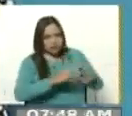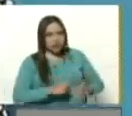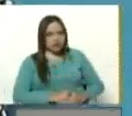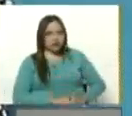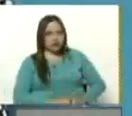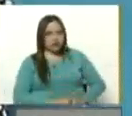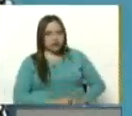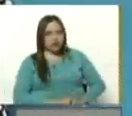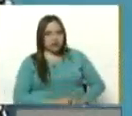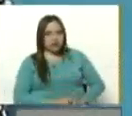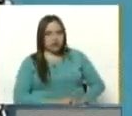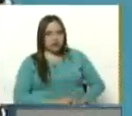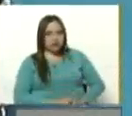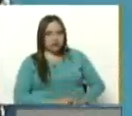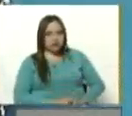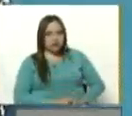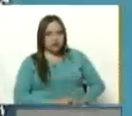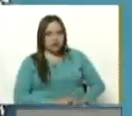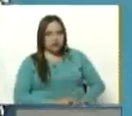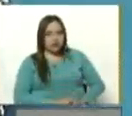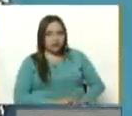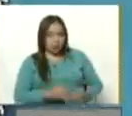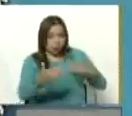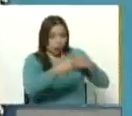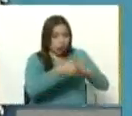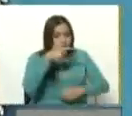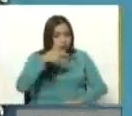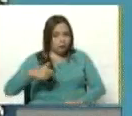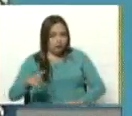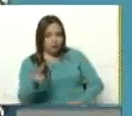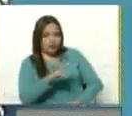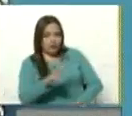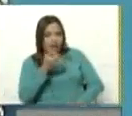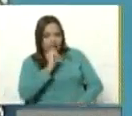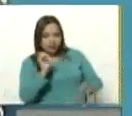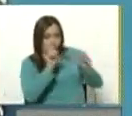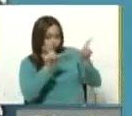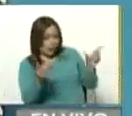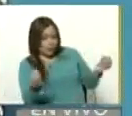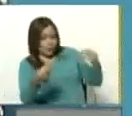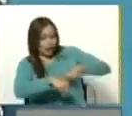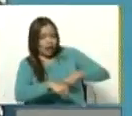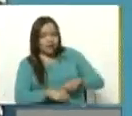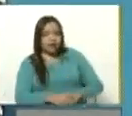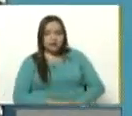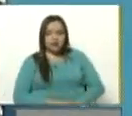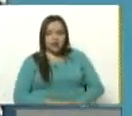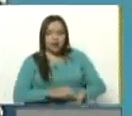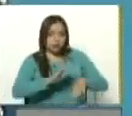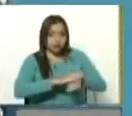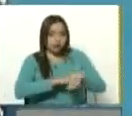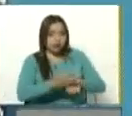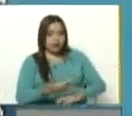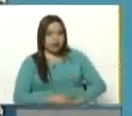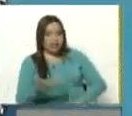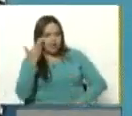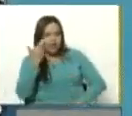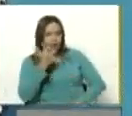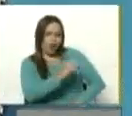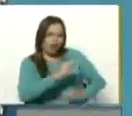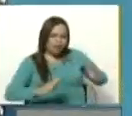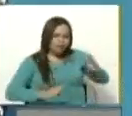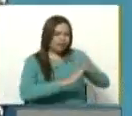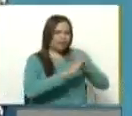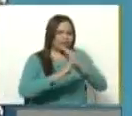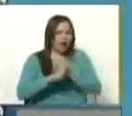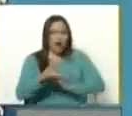sobre el pueblo de Venezuela. O sea, y eso me impacta más aún, que a pesar de esas medidas